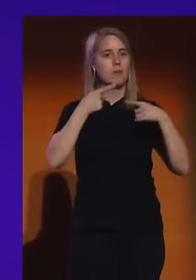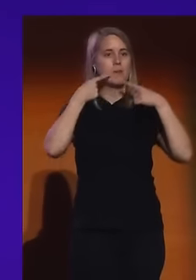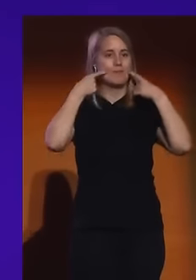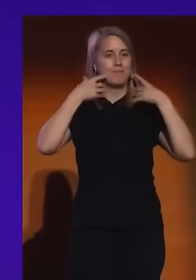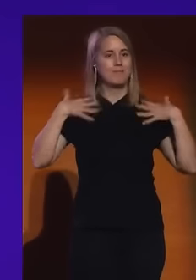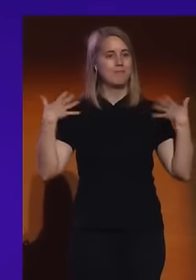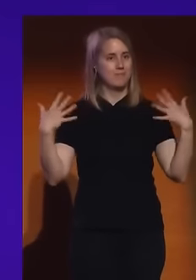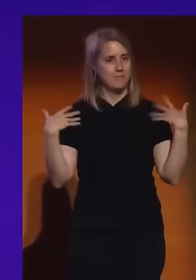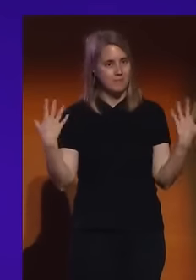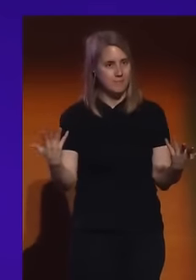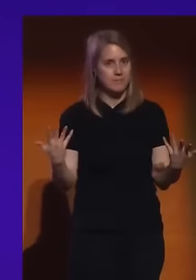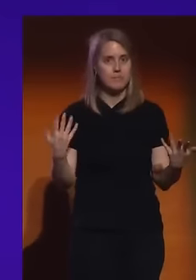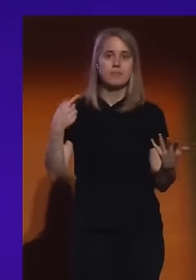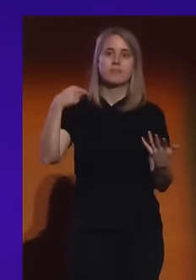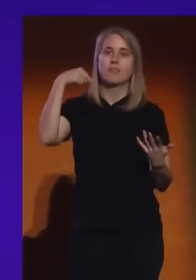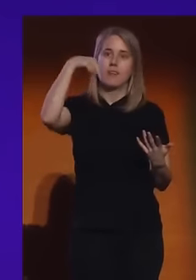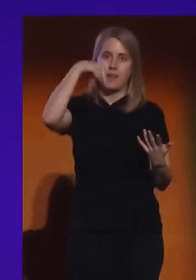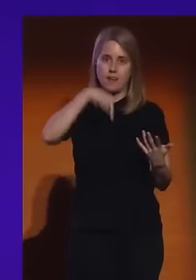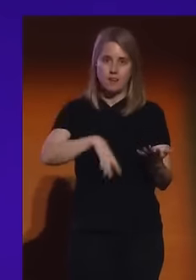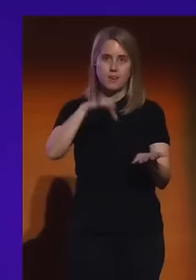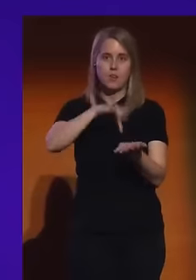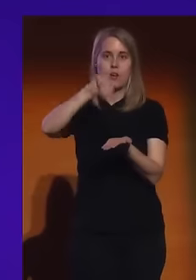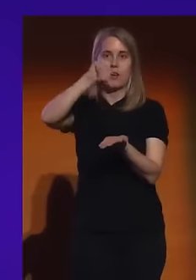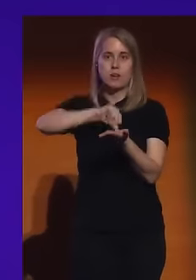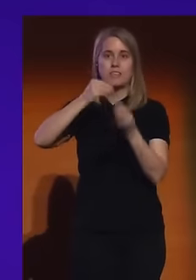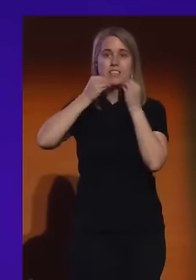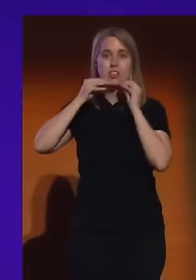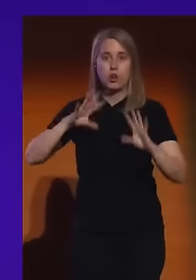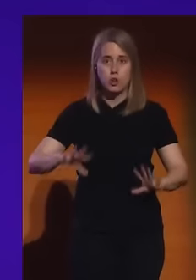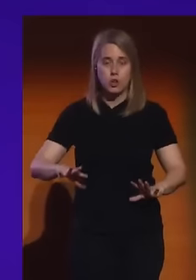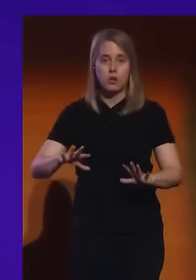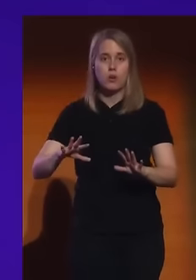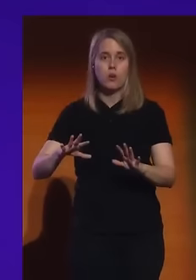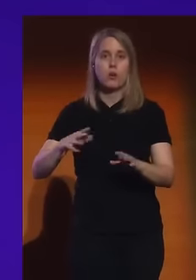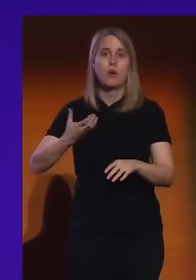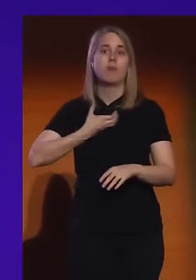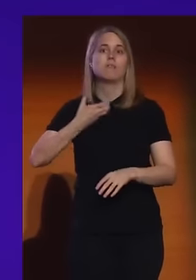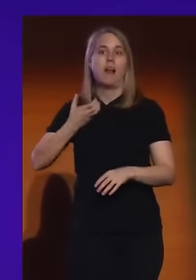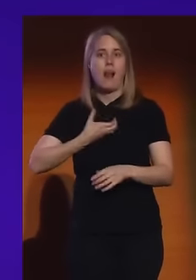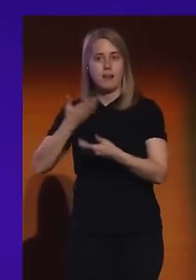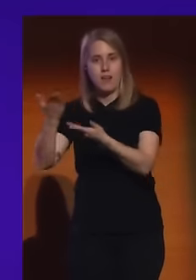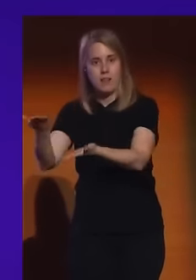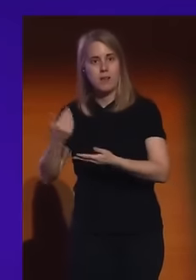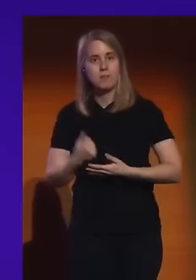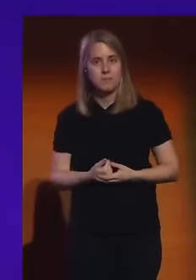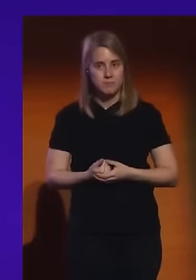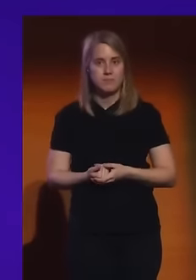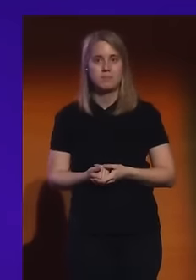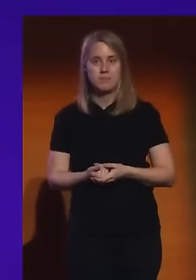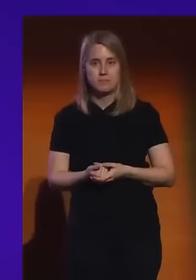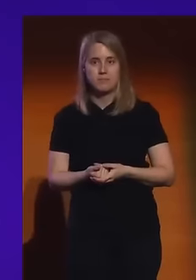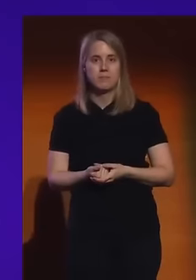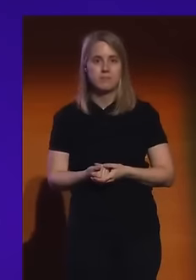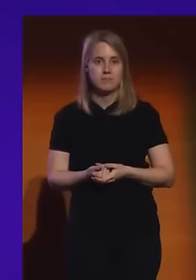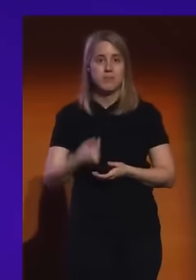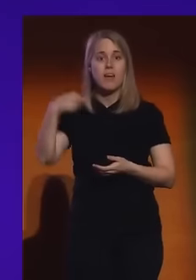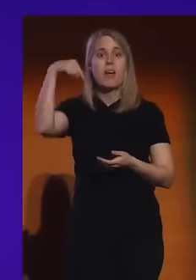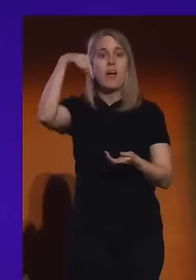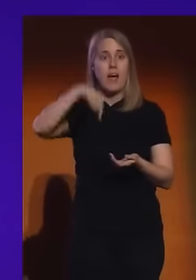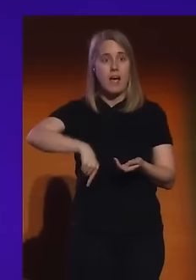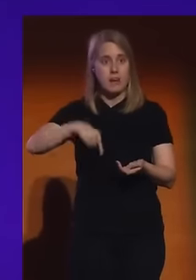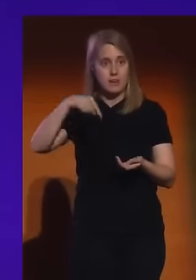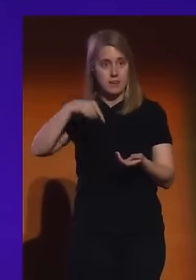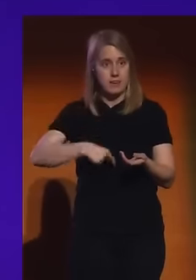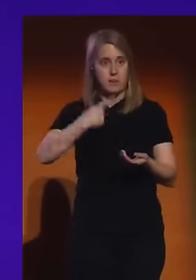iru hemen Dago gure hiriburu historik alkatea hemen gaude